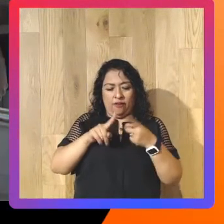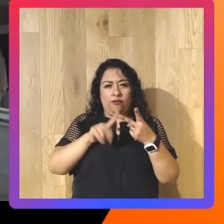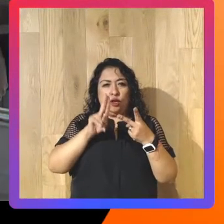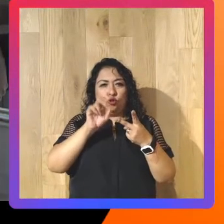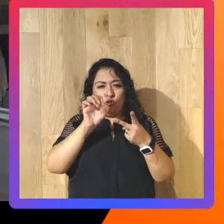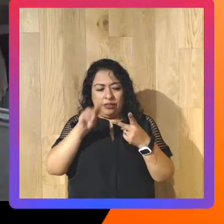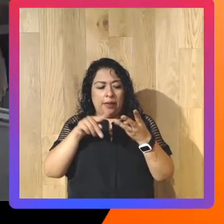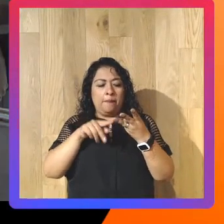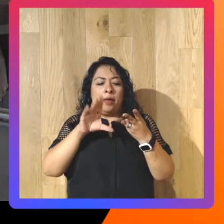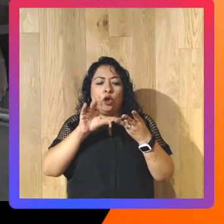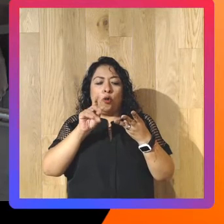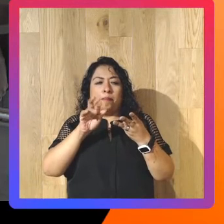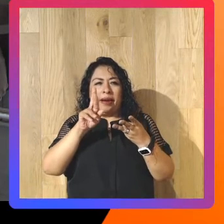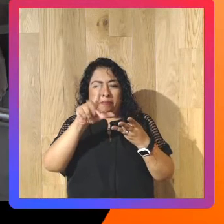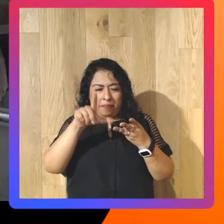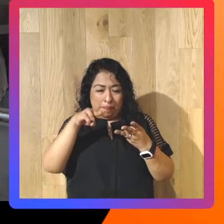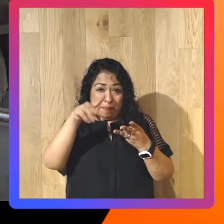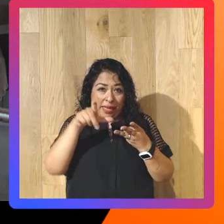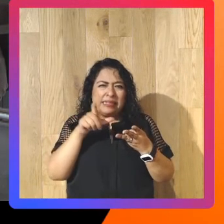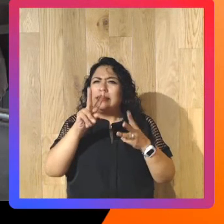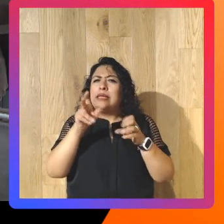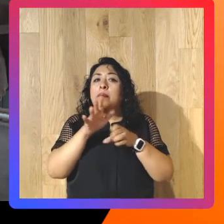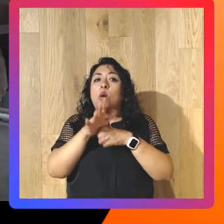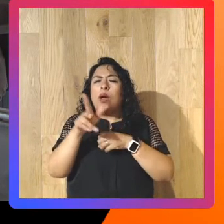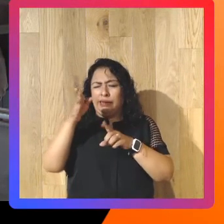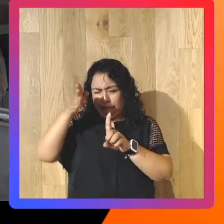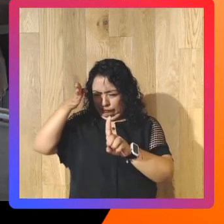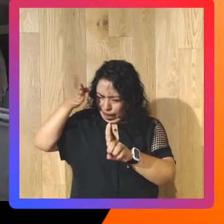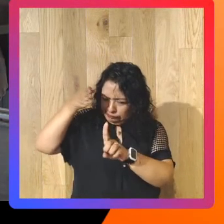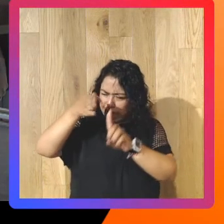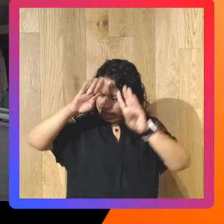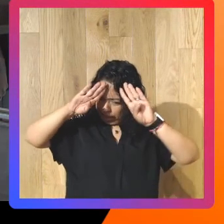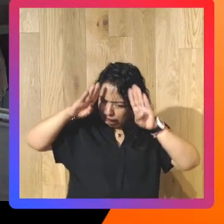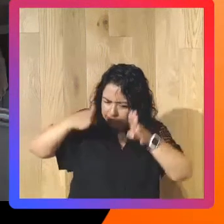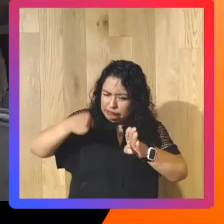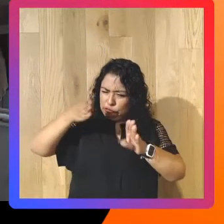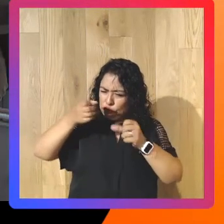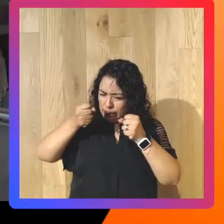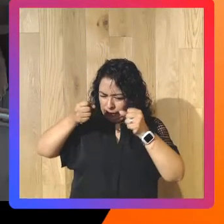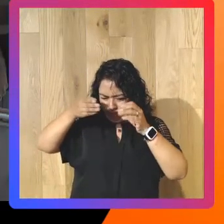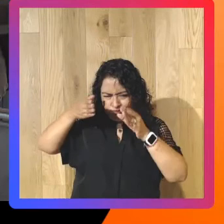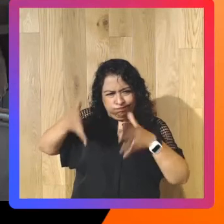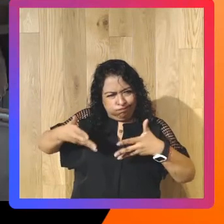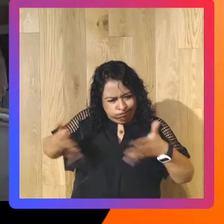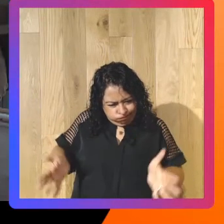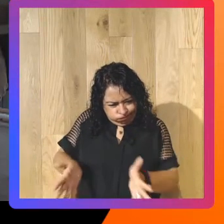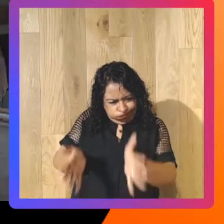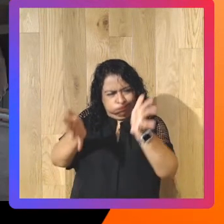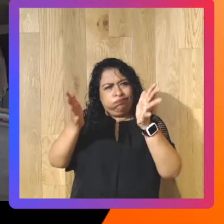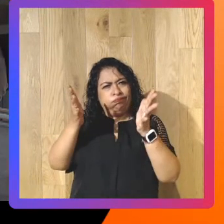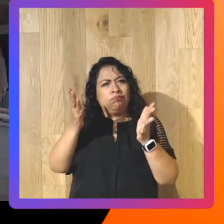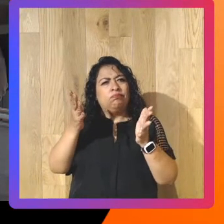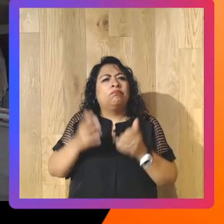Coparmex, ¿cuál es el tema donde nos tenemos que enfocar con más ahínco, con más entusiasmo y con más